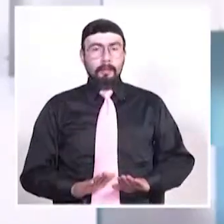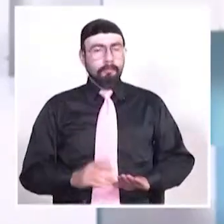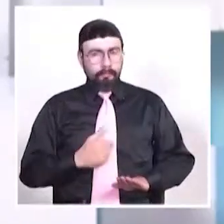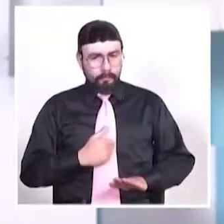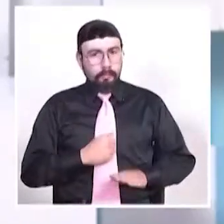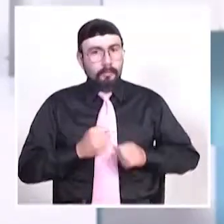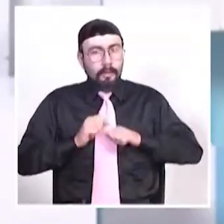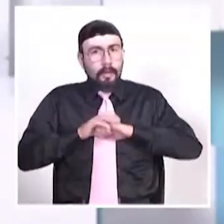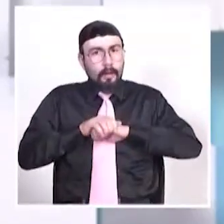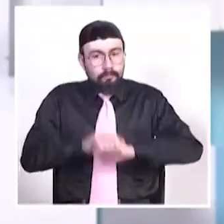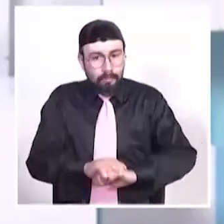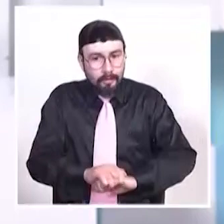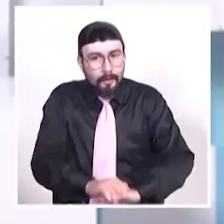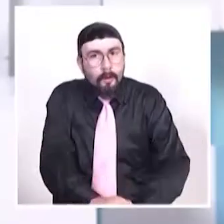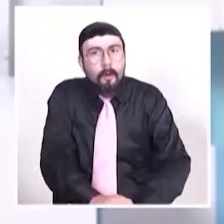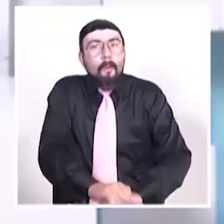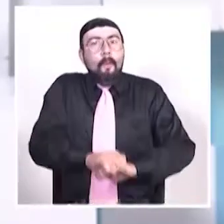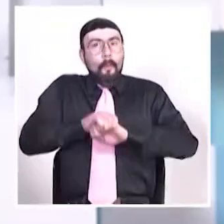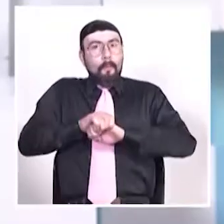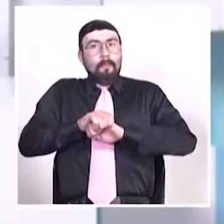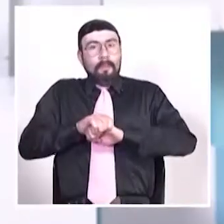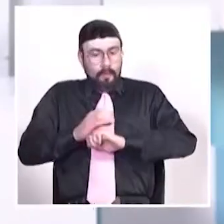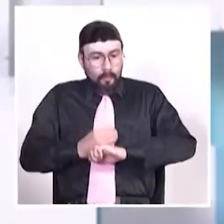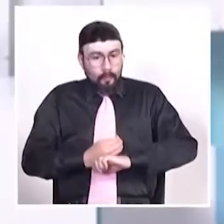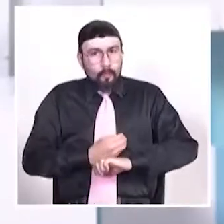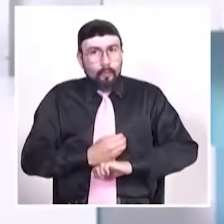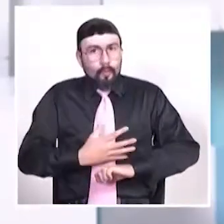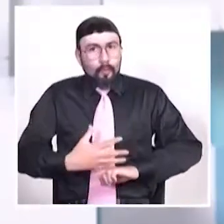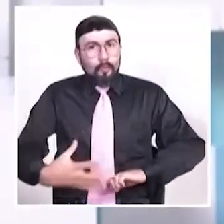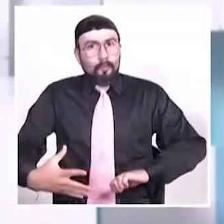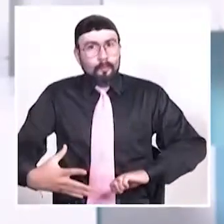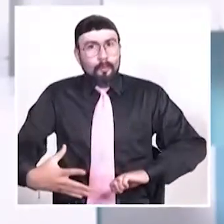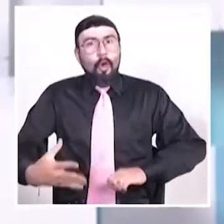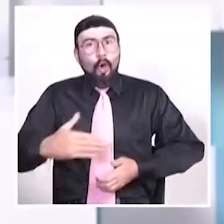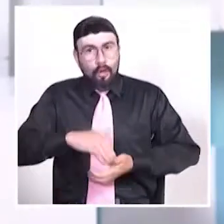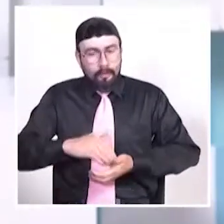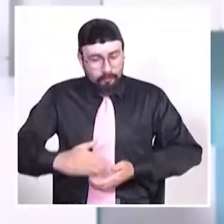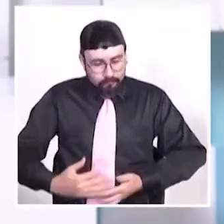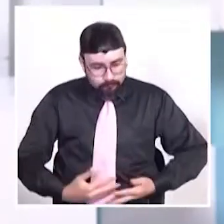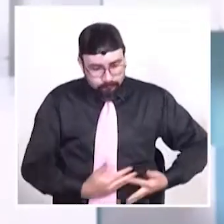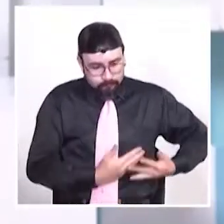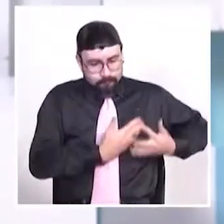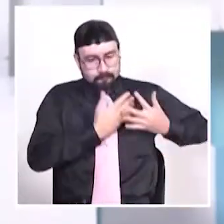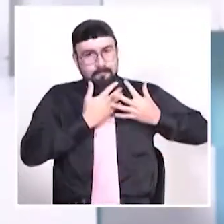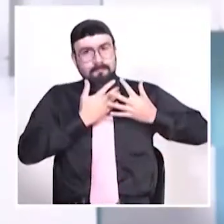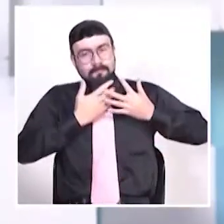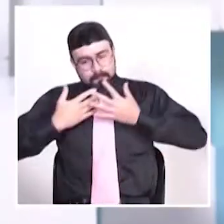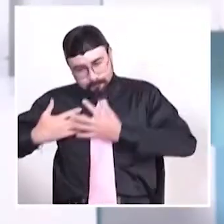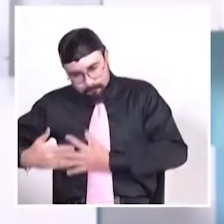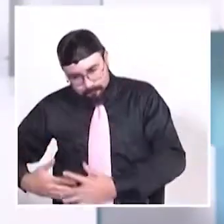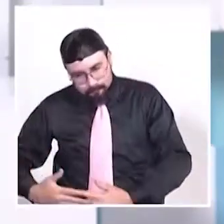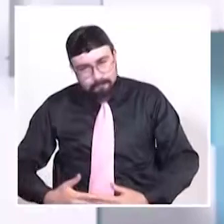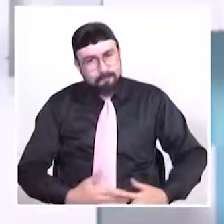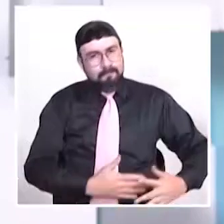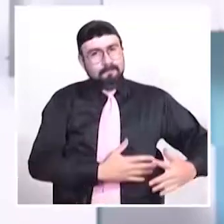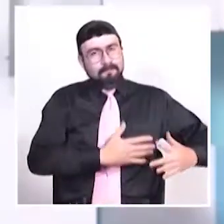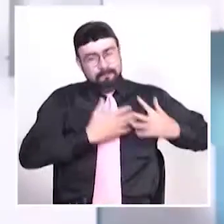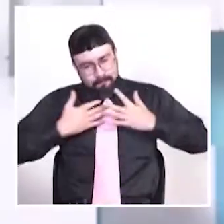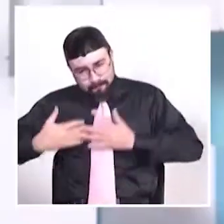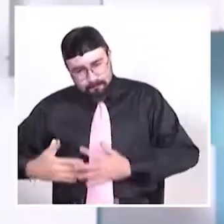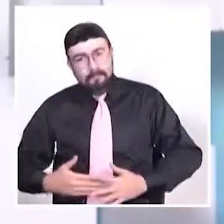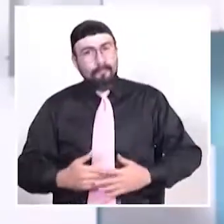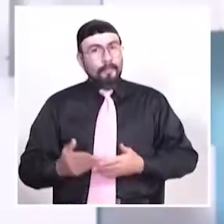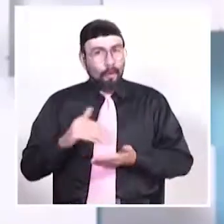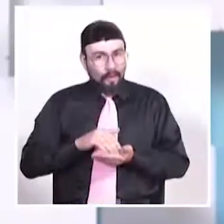la oportunidad a que ese corazón, a que esas cavidades cardíacas se llenen de nuevo, y una vez llenas, entonces volvemos a hacer